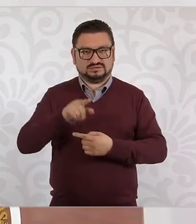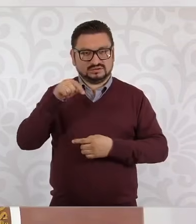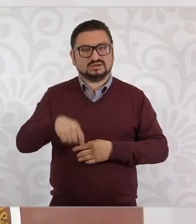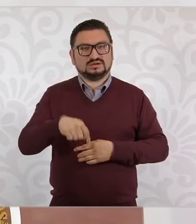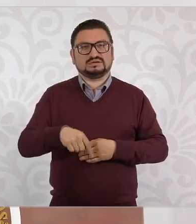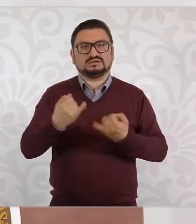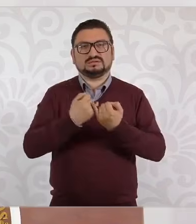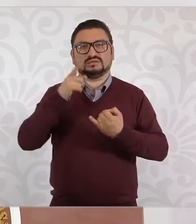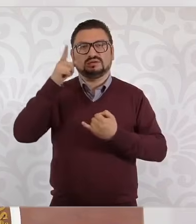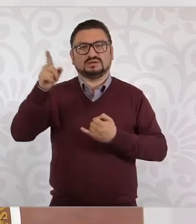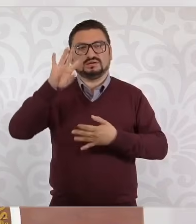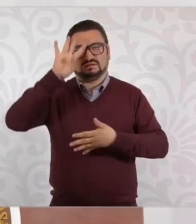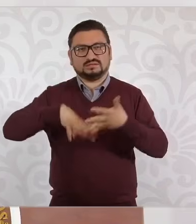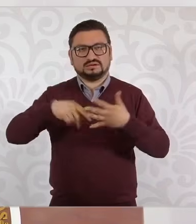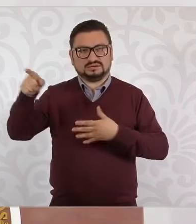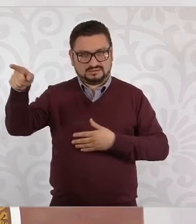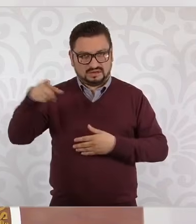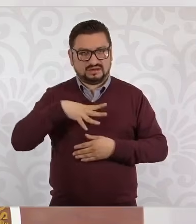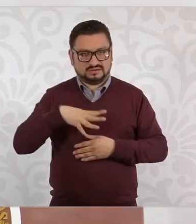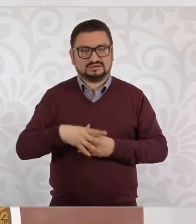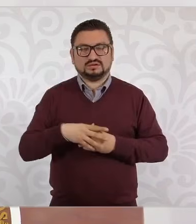Barcelona tienen una supercomputadora.